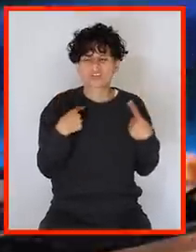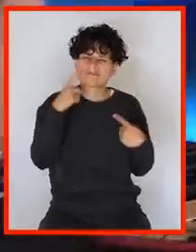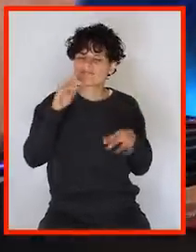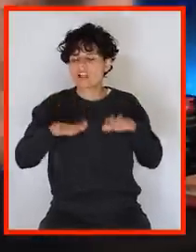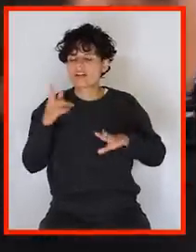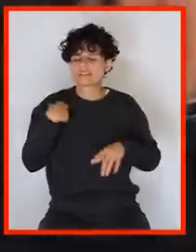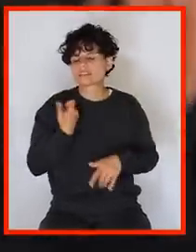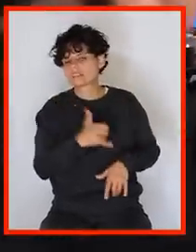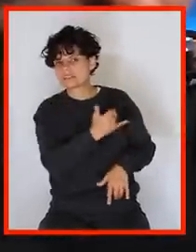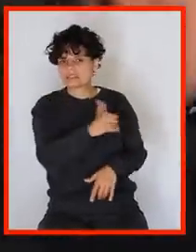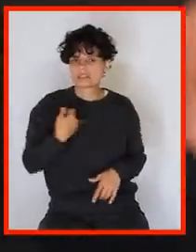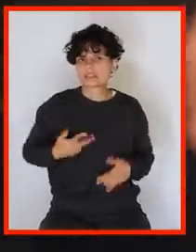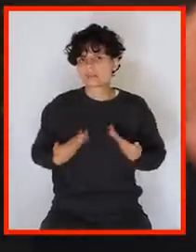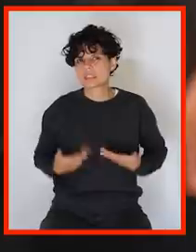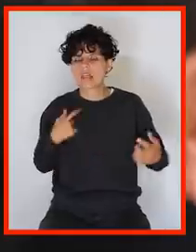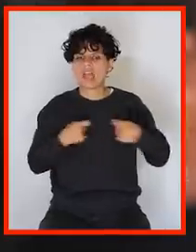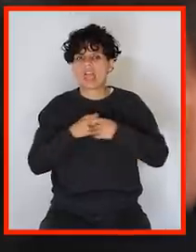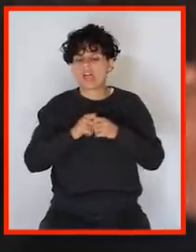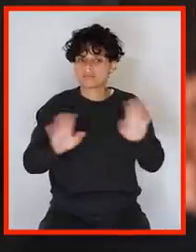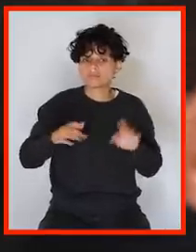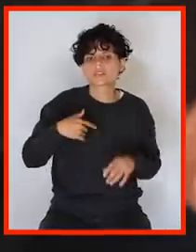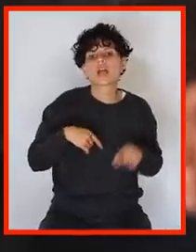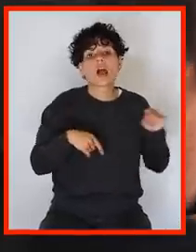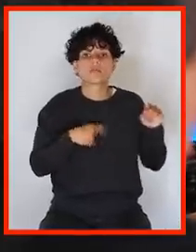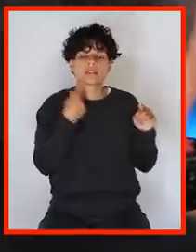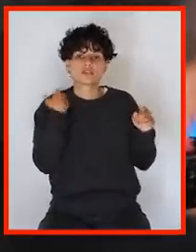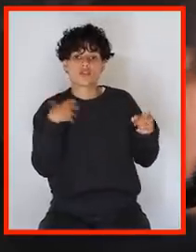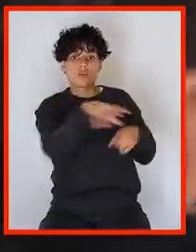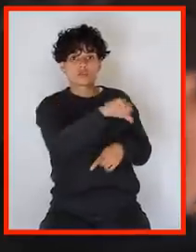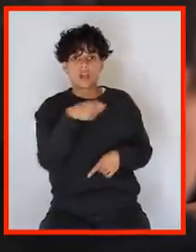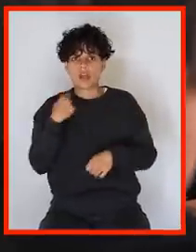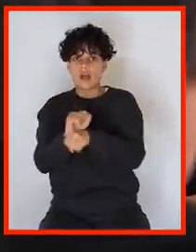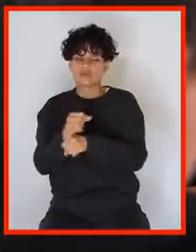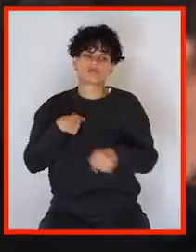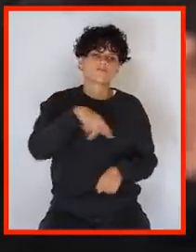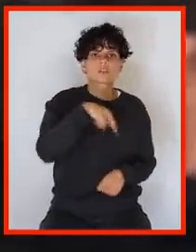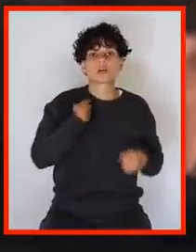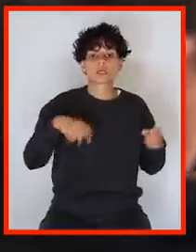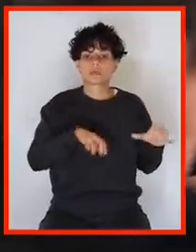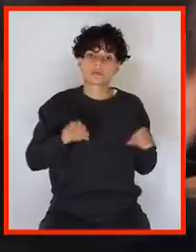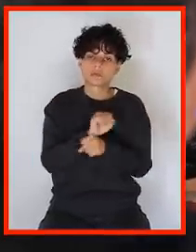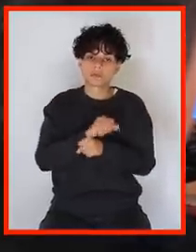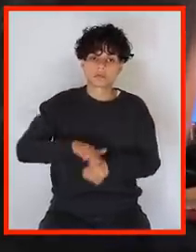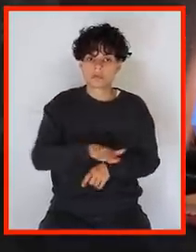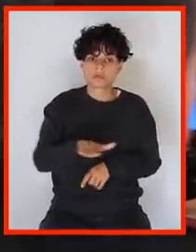volada, así, vamos a pelear. Ah. No, y la weá es que llegó como el día, pues, y me dice, ya, hermano, van a buscarme a tal lado. Ya, yo voy a buscarlo